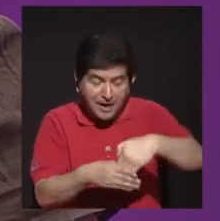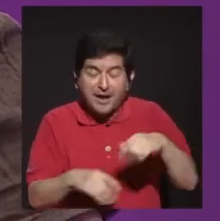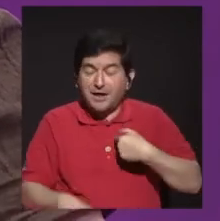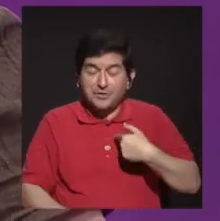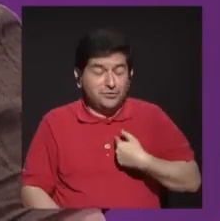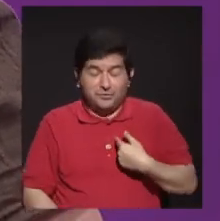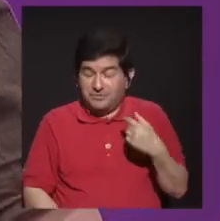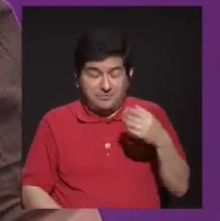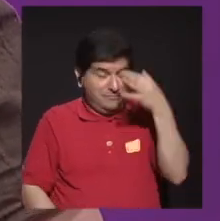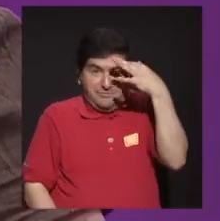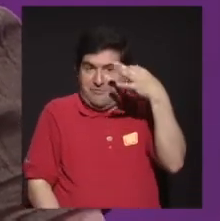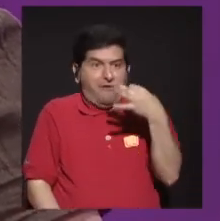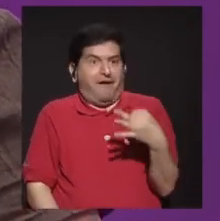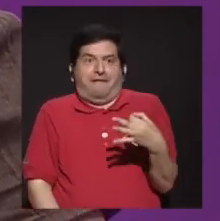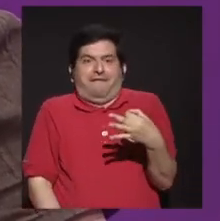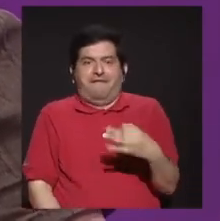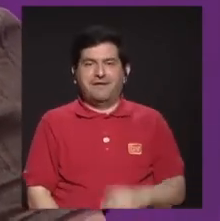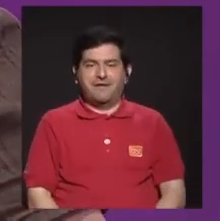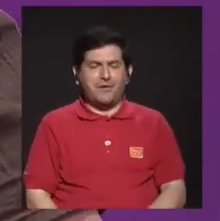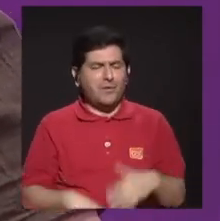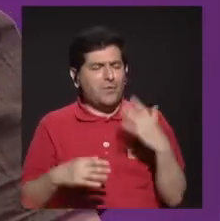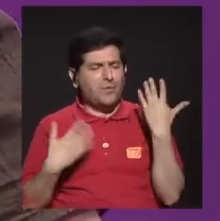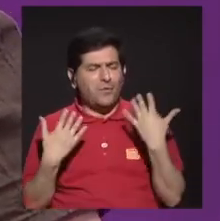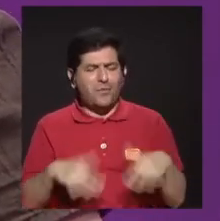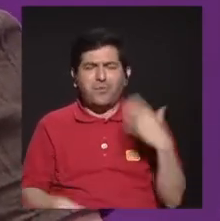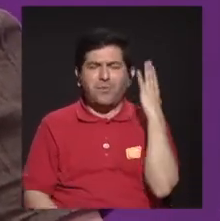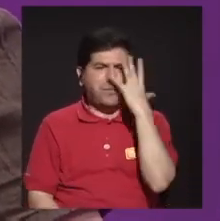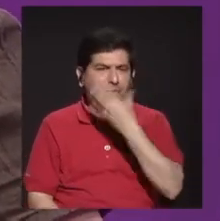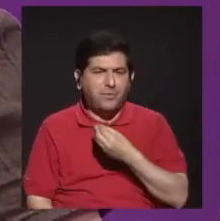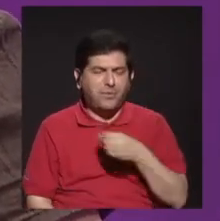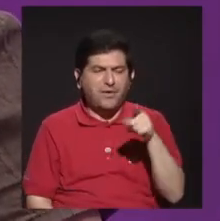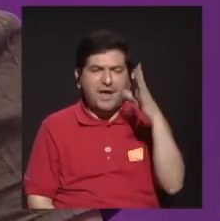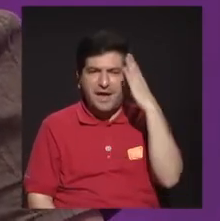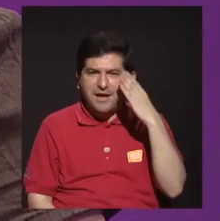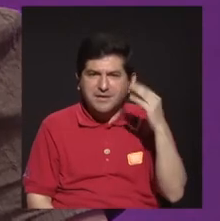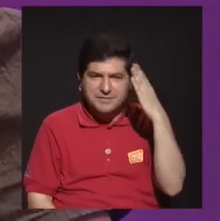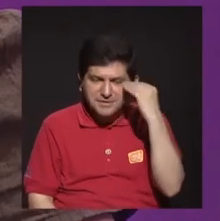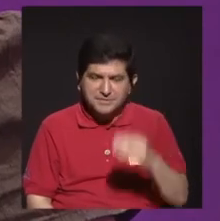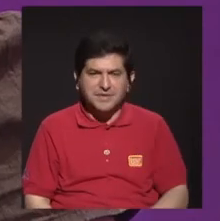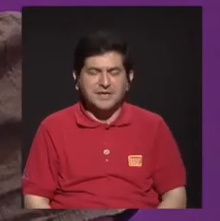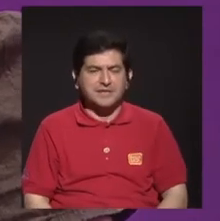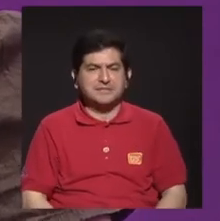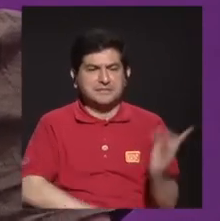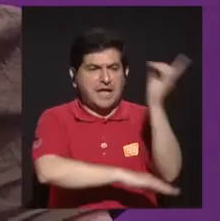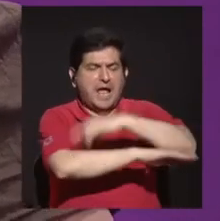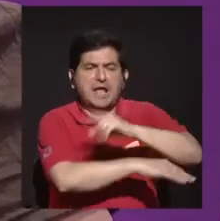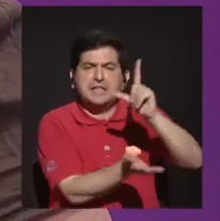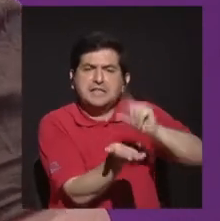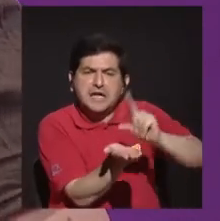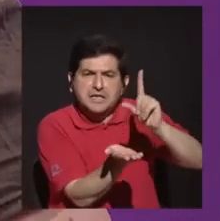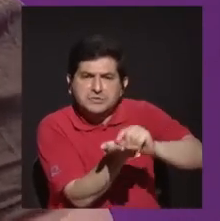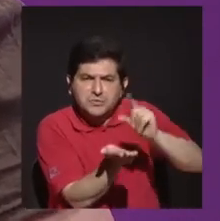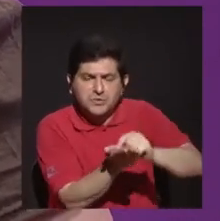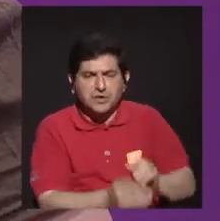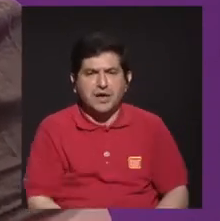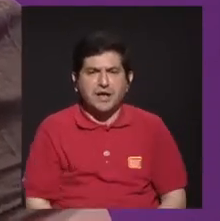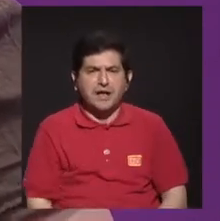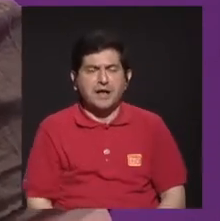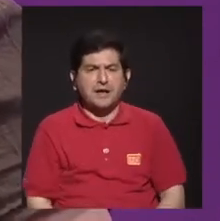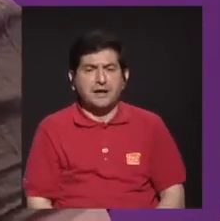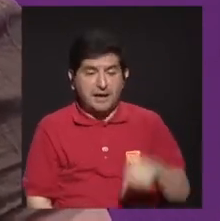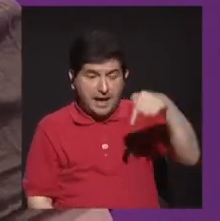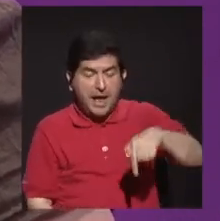increíble. Y es algo súper lindo haber vivido esta experiencia el día de la publicación, el llegar acá al